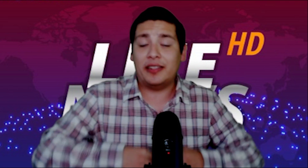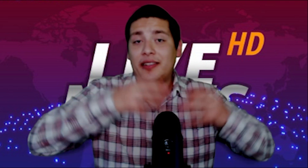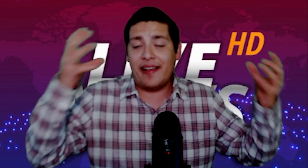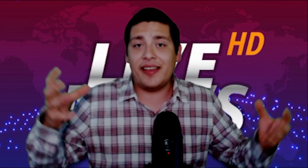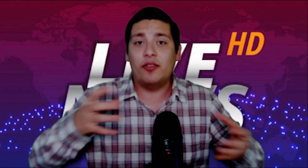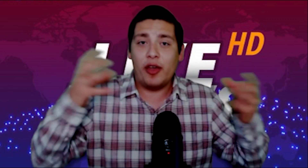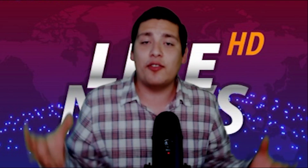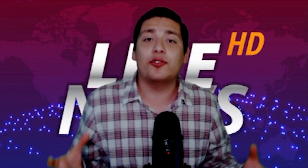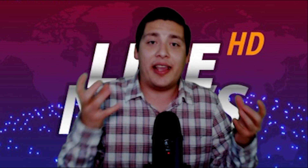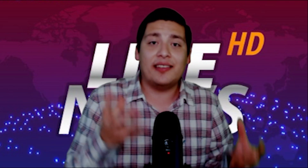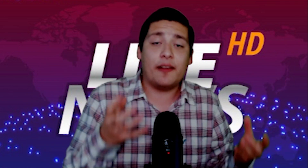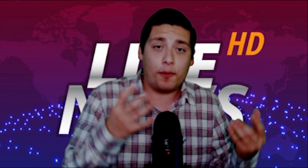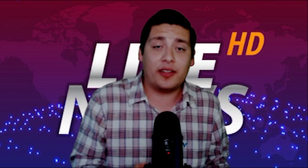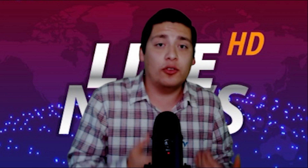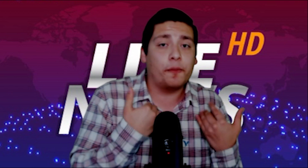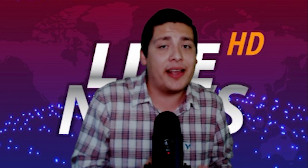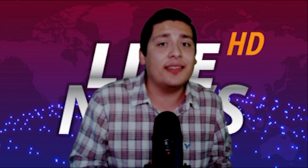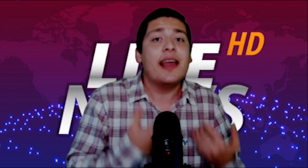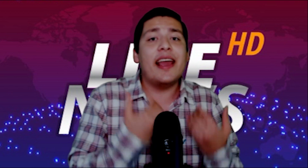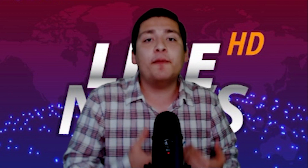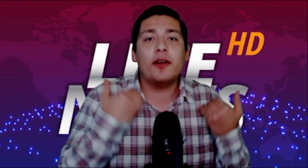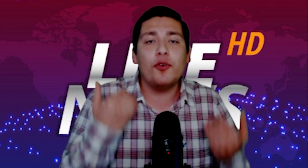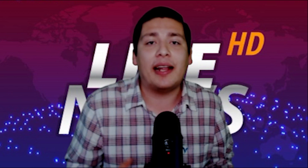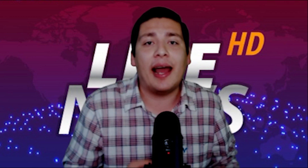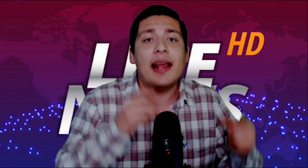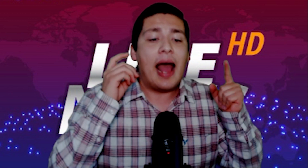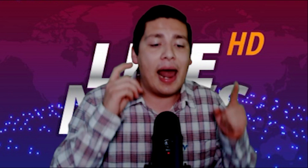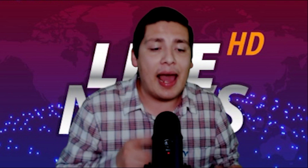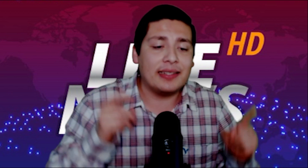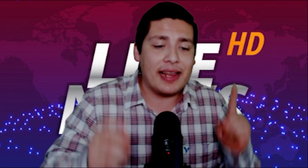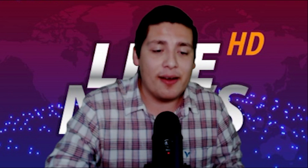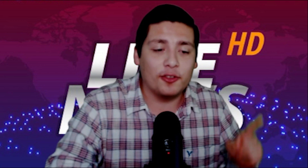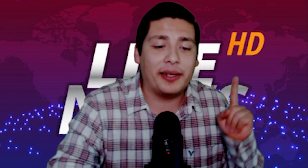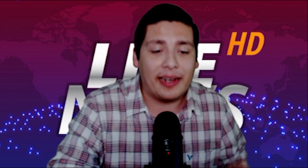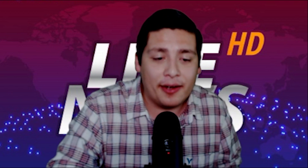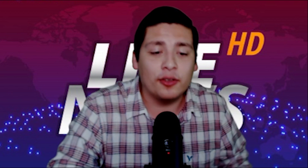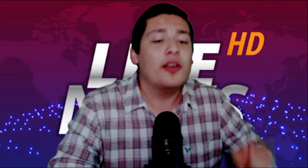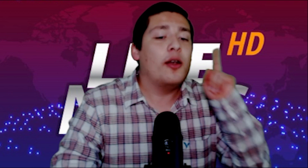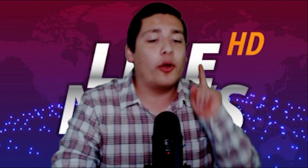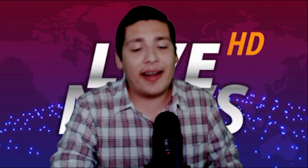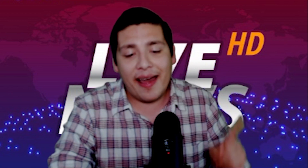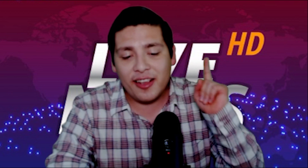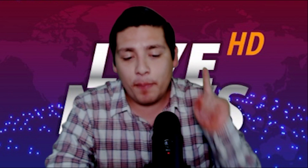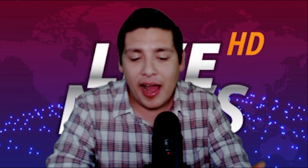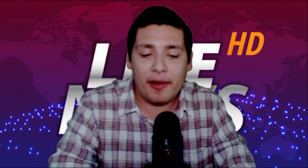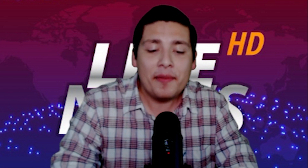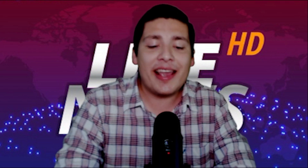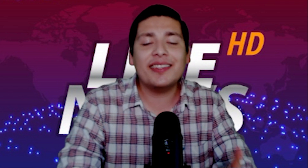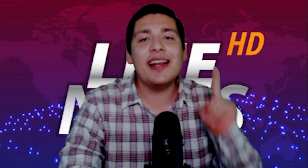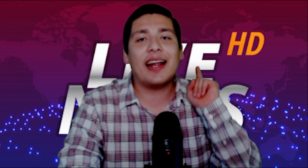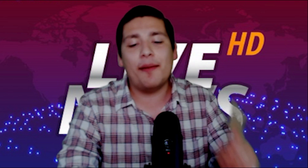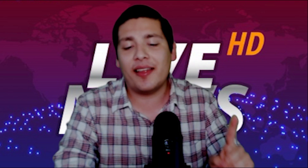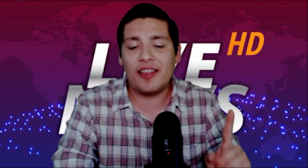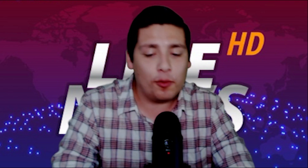los que se sienten dueños de este deporte en nuestro país es perjudicar a las y los mexicanos. Lo que nadie esperaba